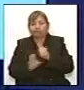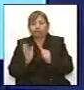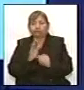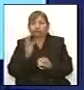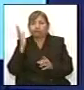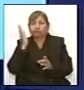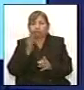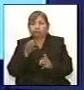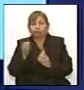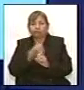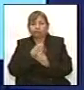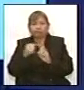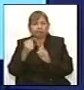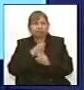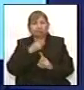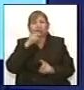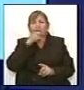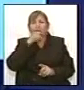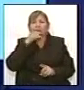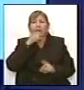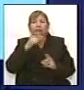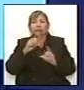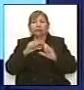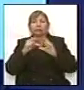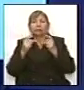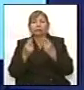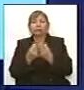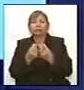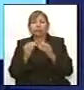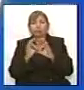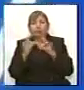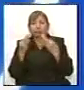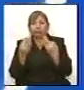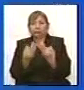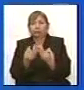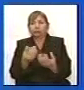Violencia contra las Mujeres e integrantes del grupo familiar.